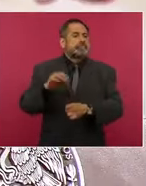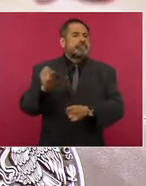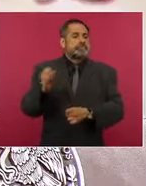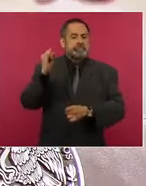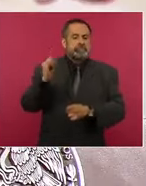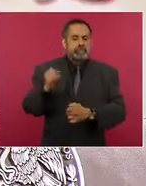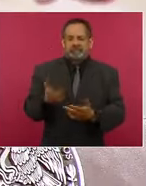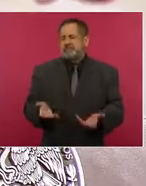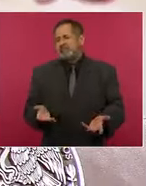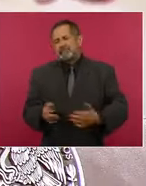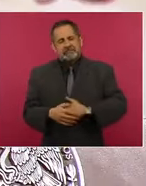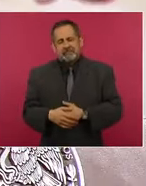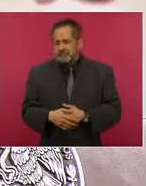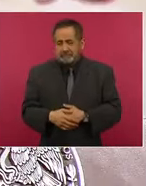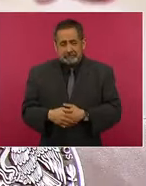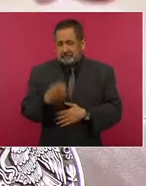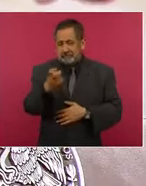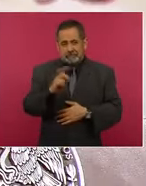¿Cómo está demostrado?